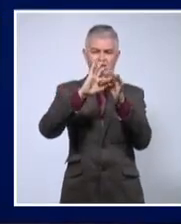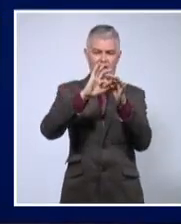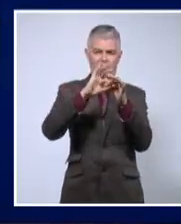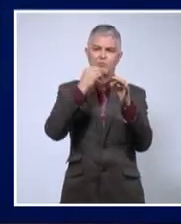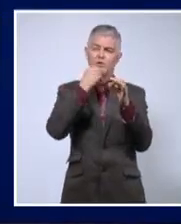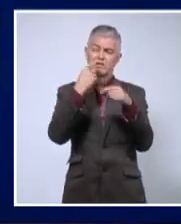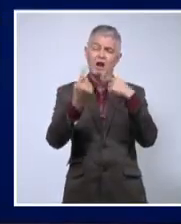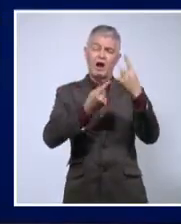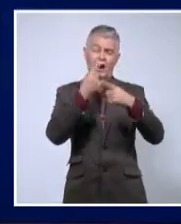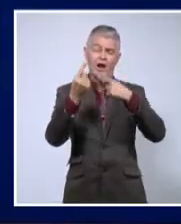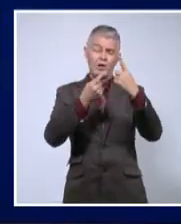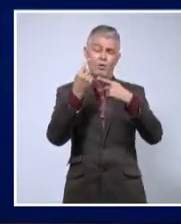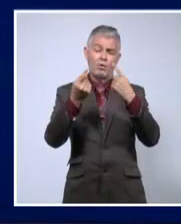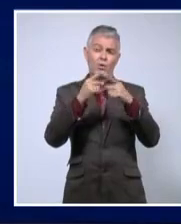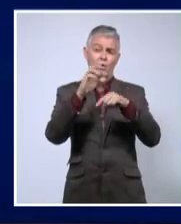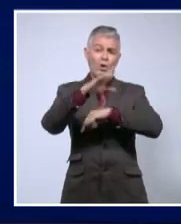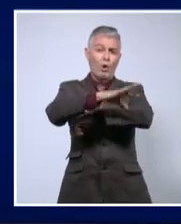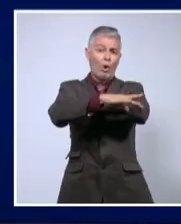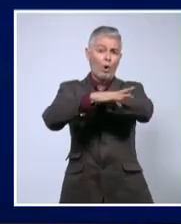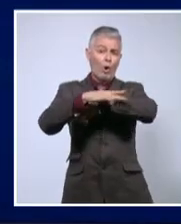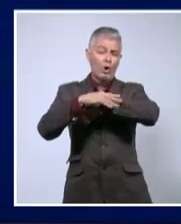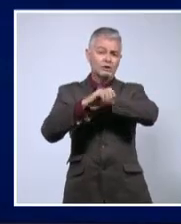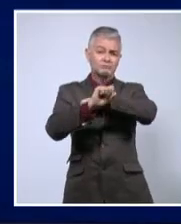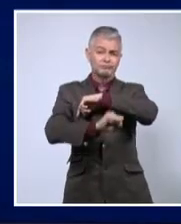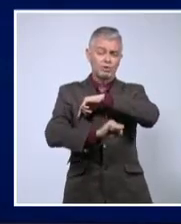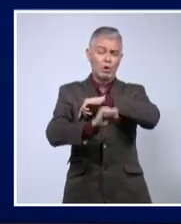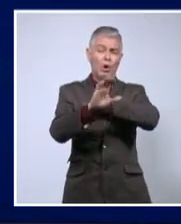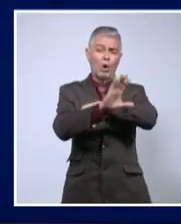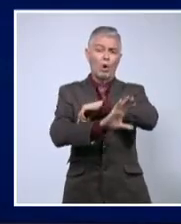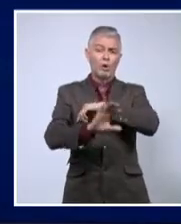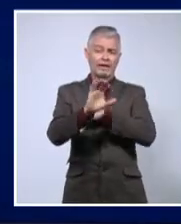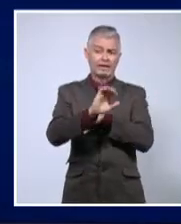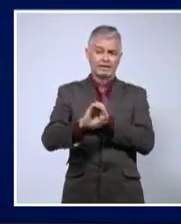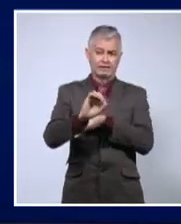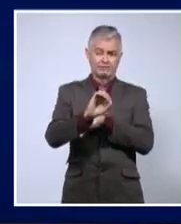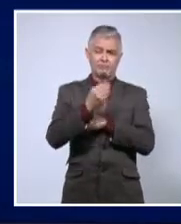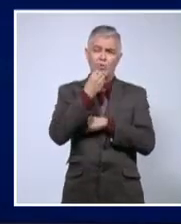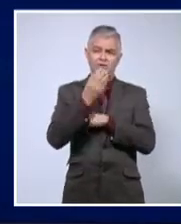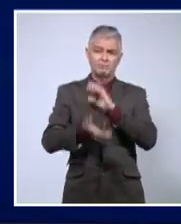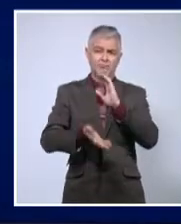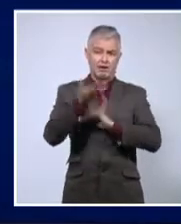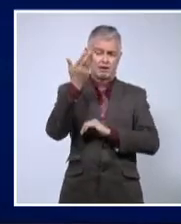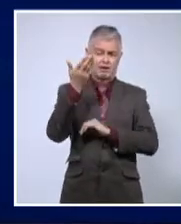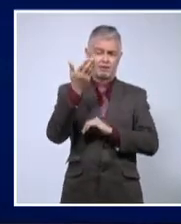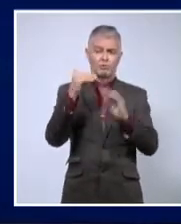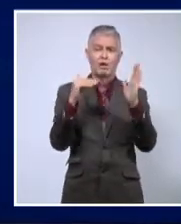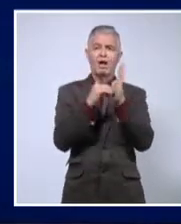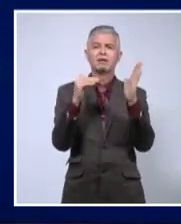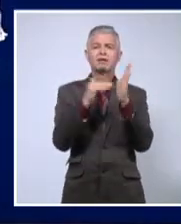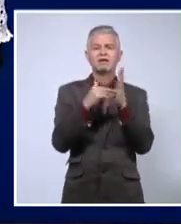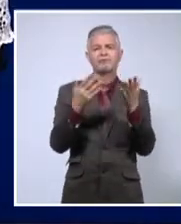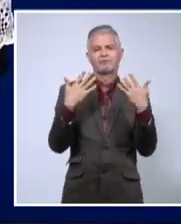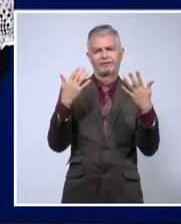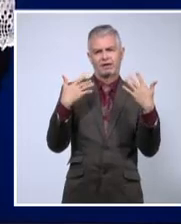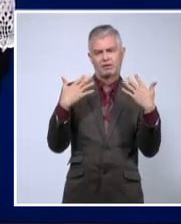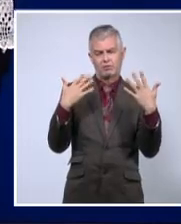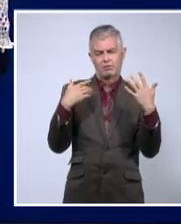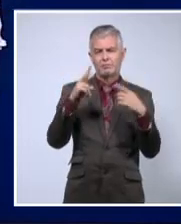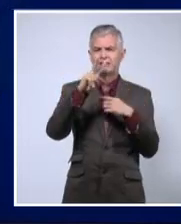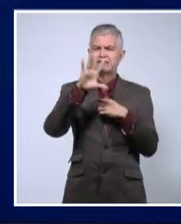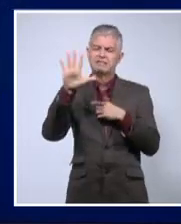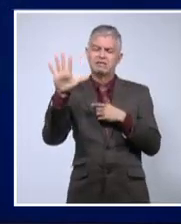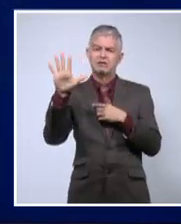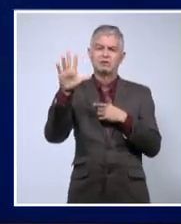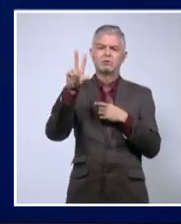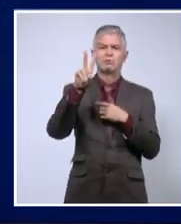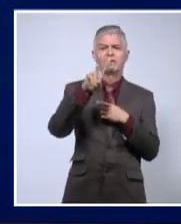superiores en localidades costeras y de la región oriental. Y las máximas por la tarde un poco más frescas, con valores de 25 y